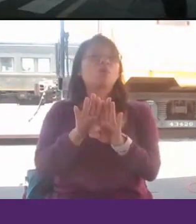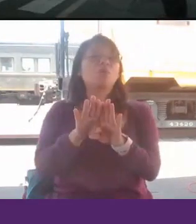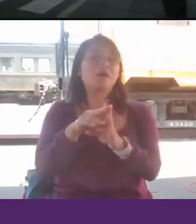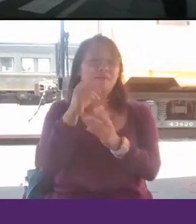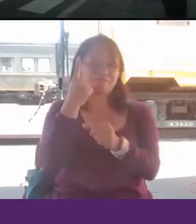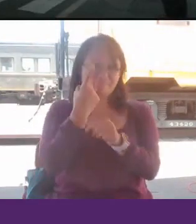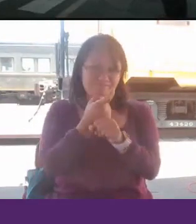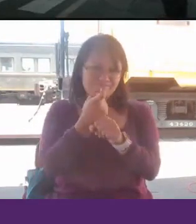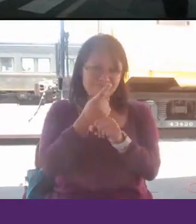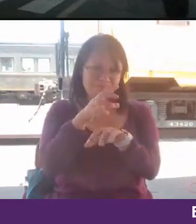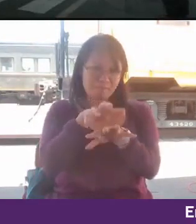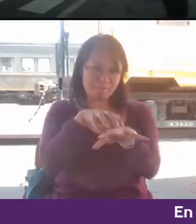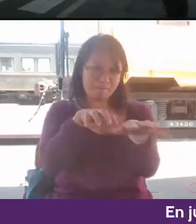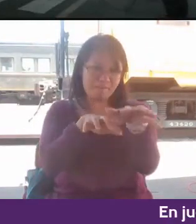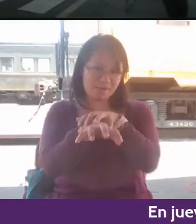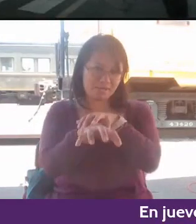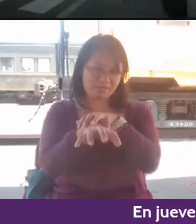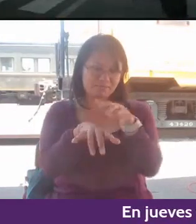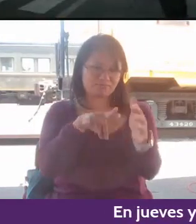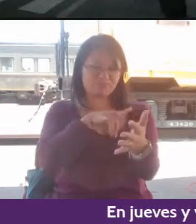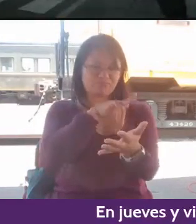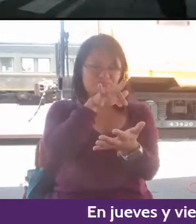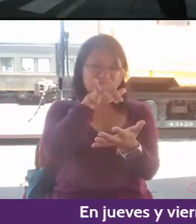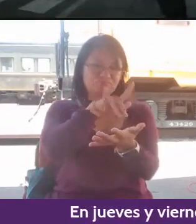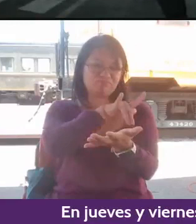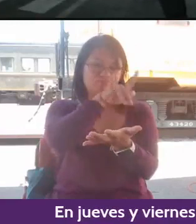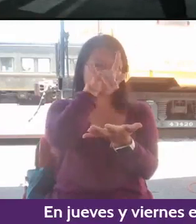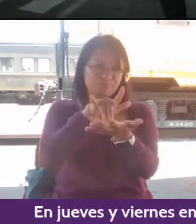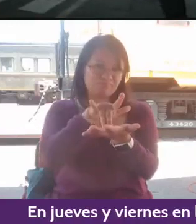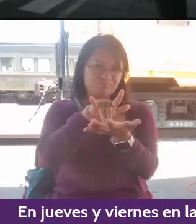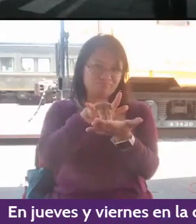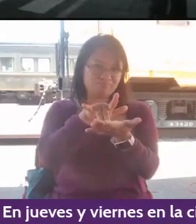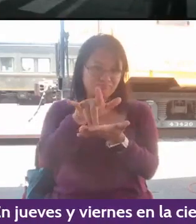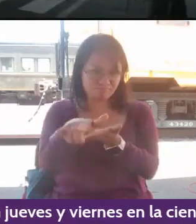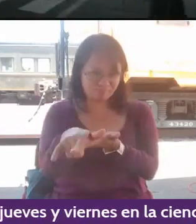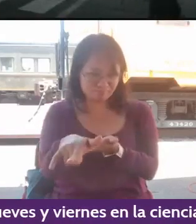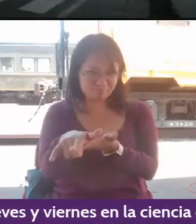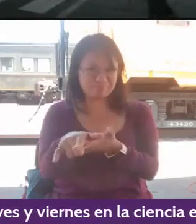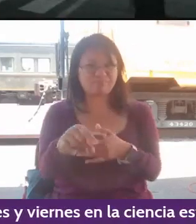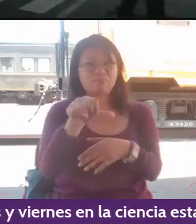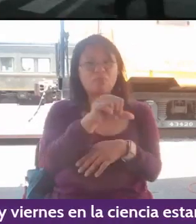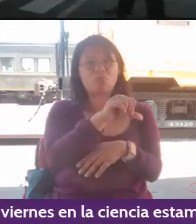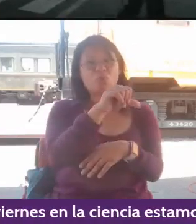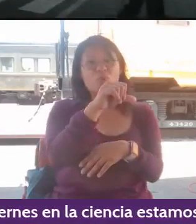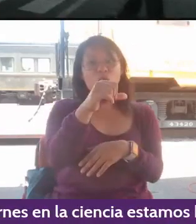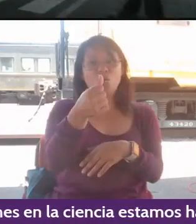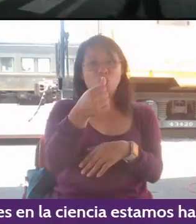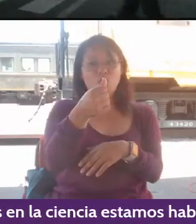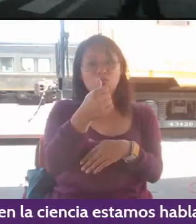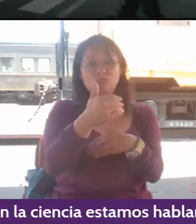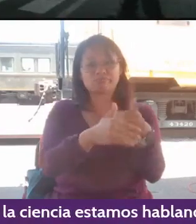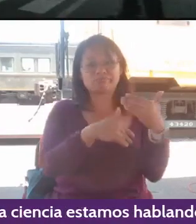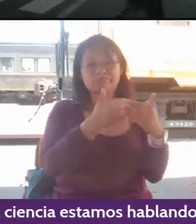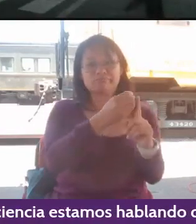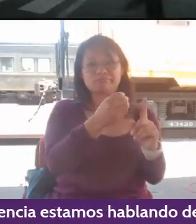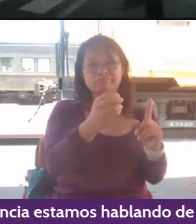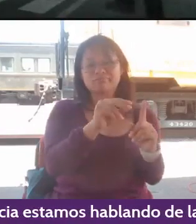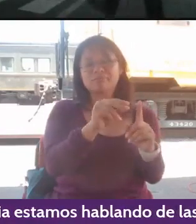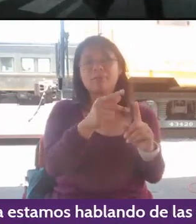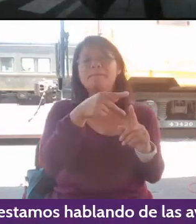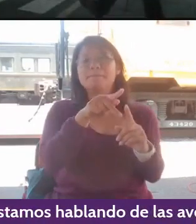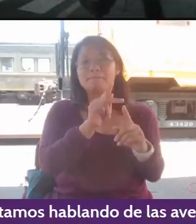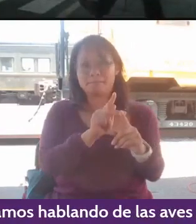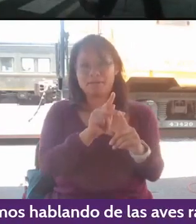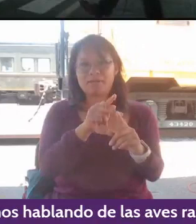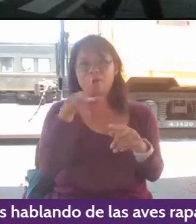¿sale? Otras pueden caer de otras maneras mucho más menos planeadas, pero las grandes aves rapaces tienen que aterrizar